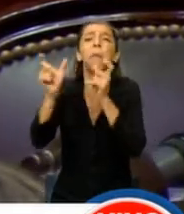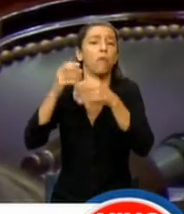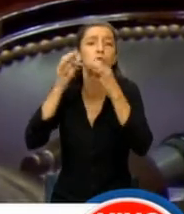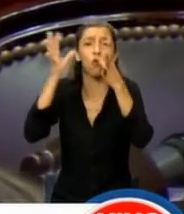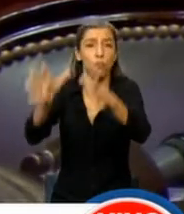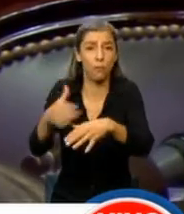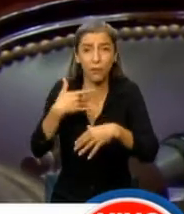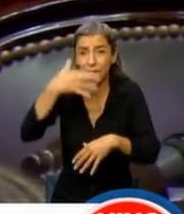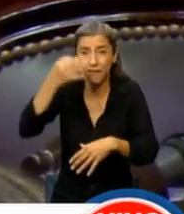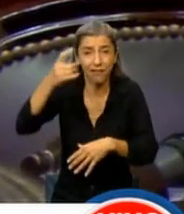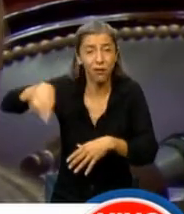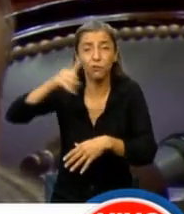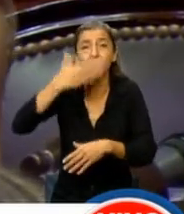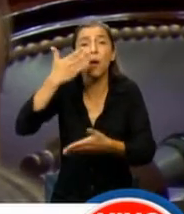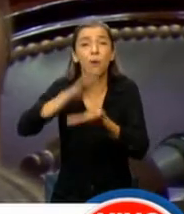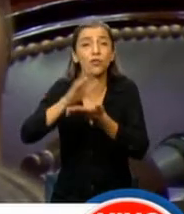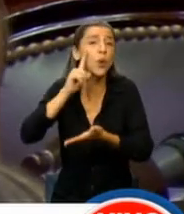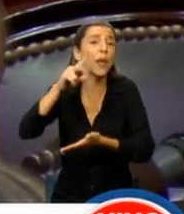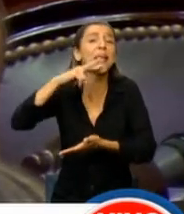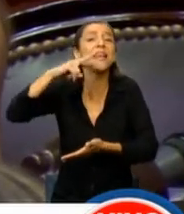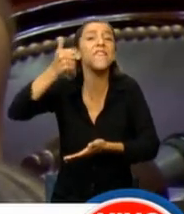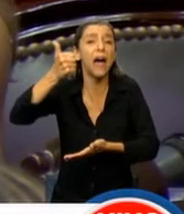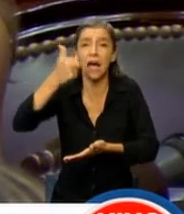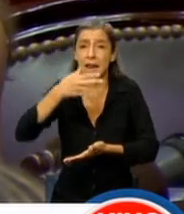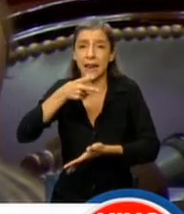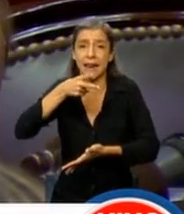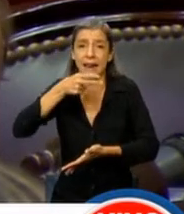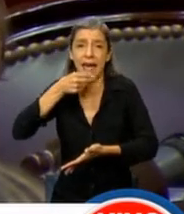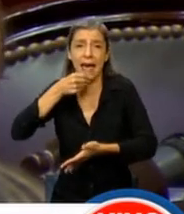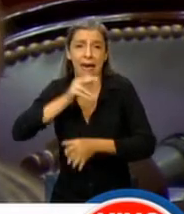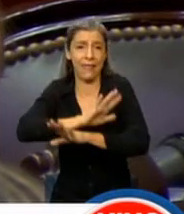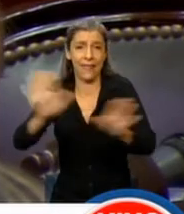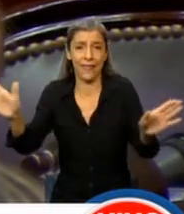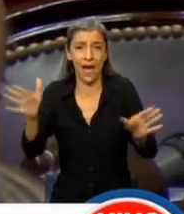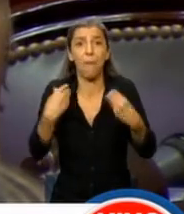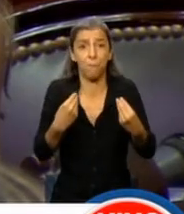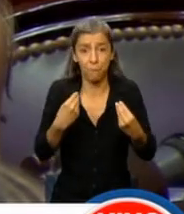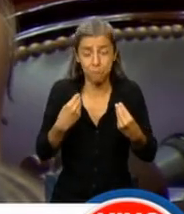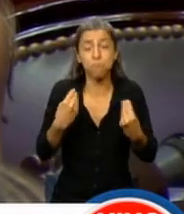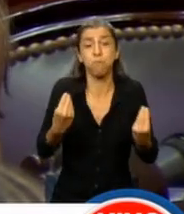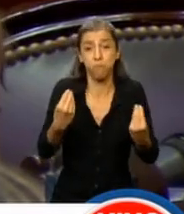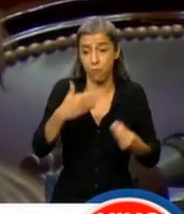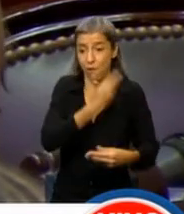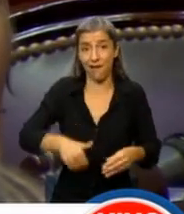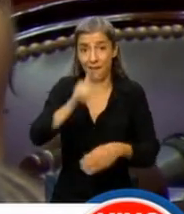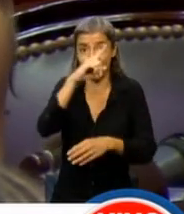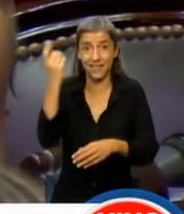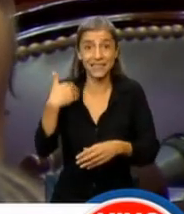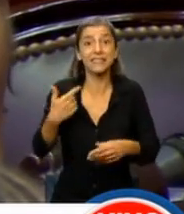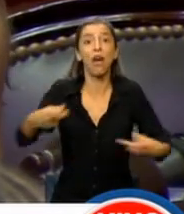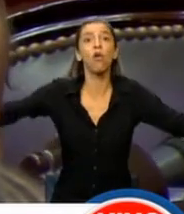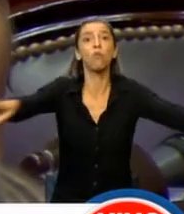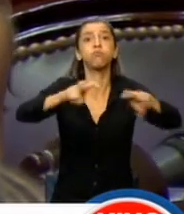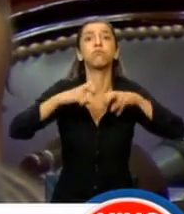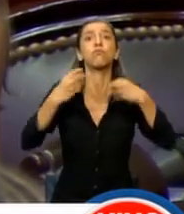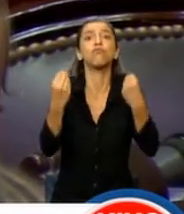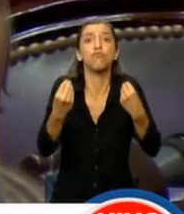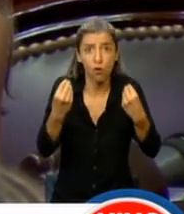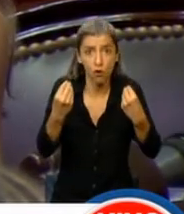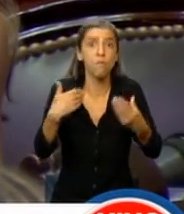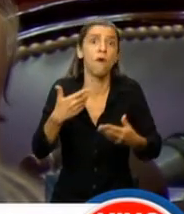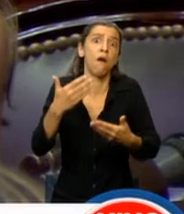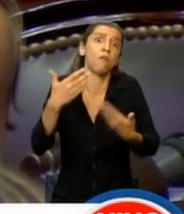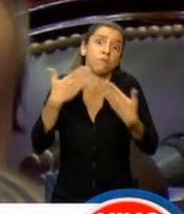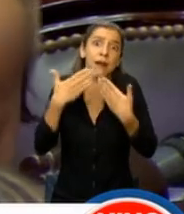opinan que el 29%, es decir, un tercio de los ingresos del Estado provienen del IVA, el impuesto más